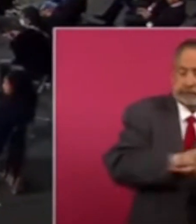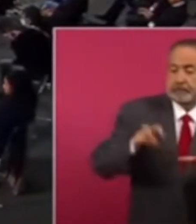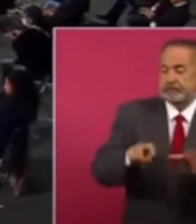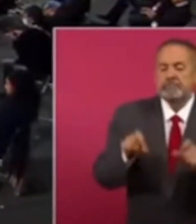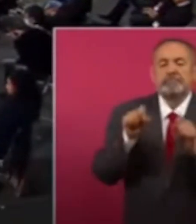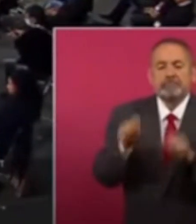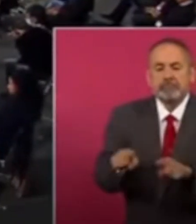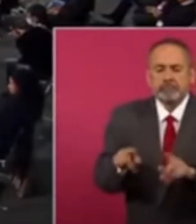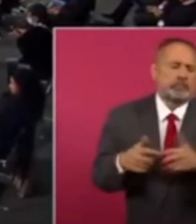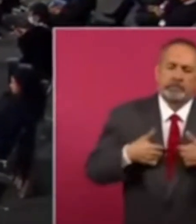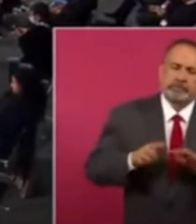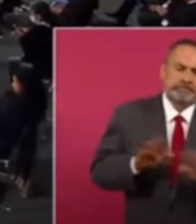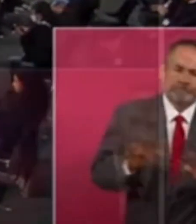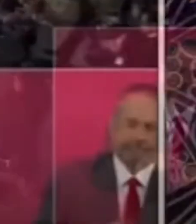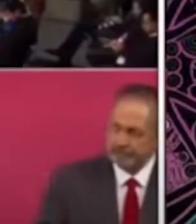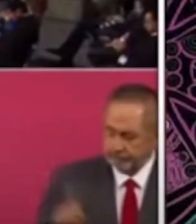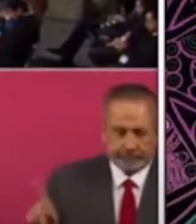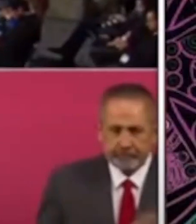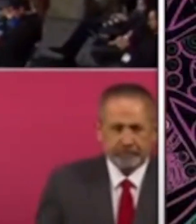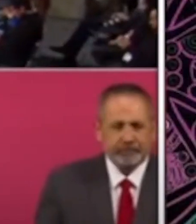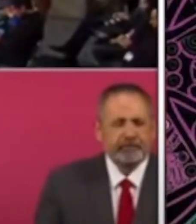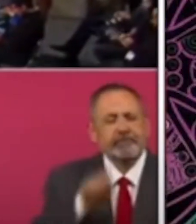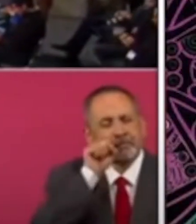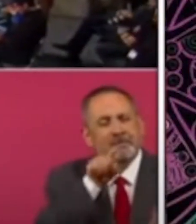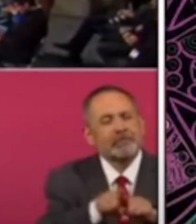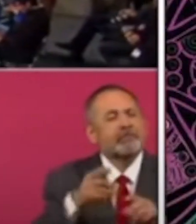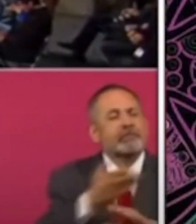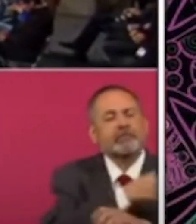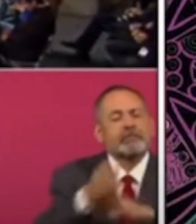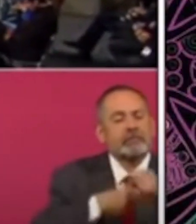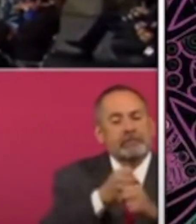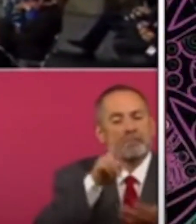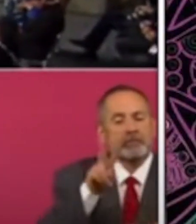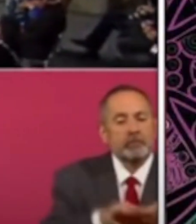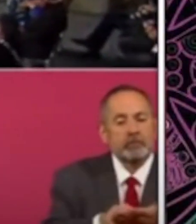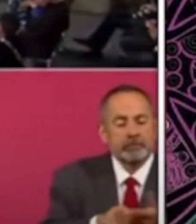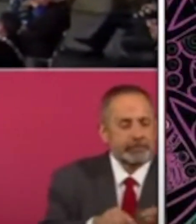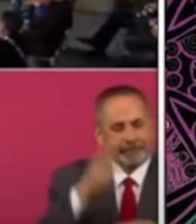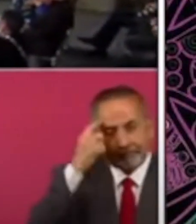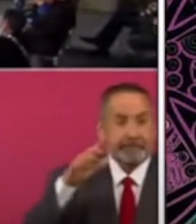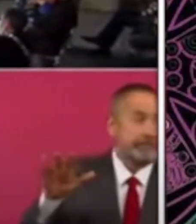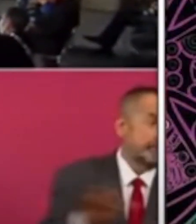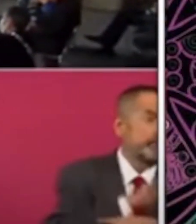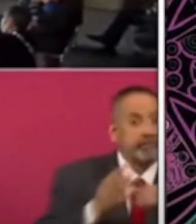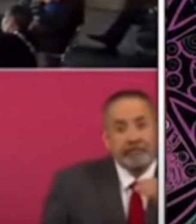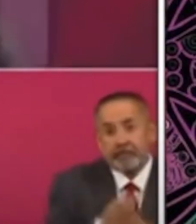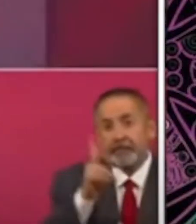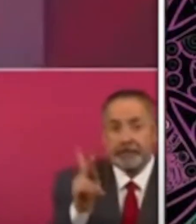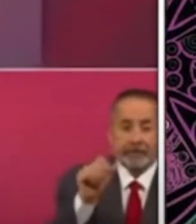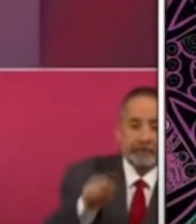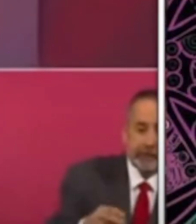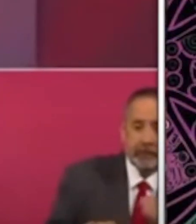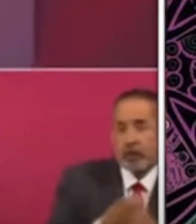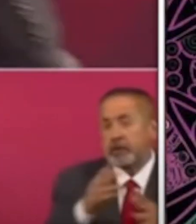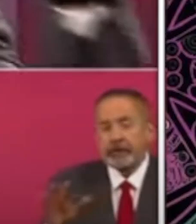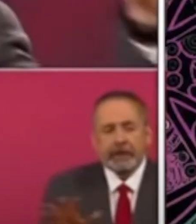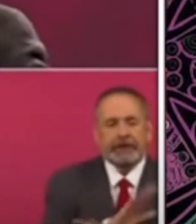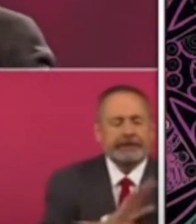igual. Pensaron que era como lo del 2000, ¿no? El cambio, ya llegó el cambio.